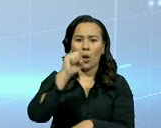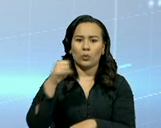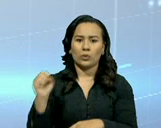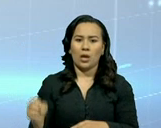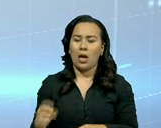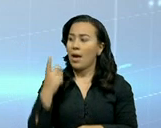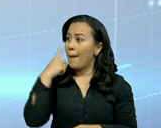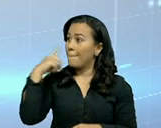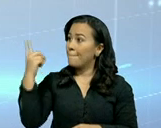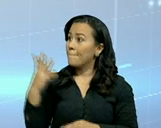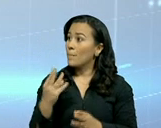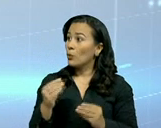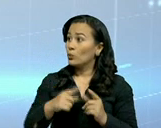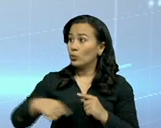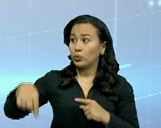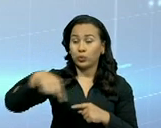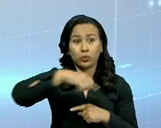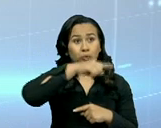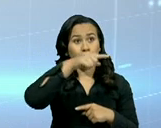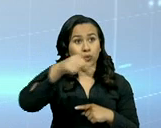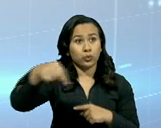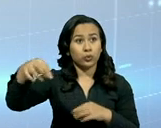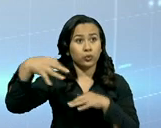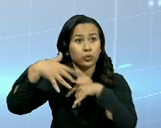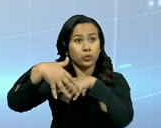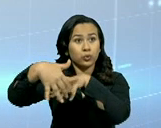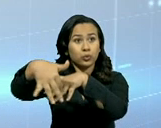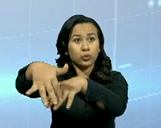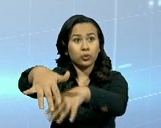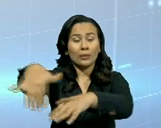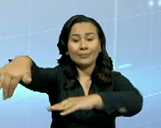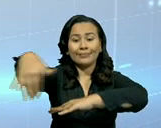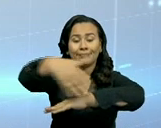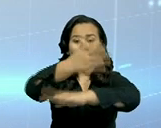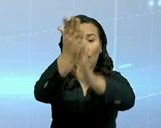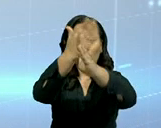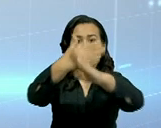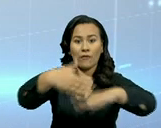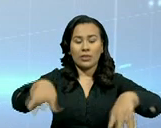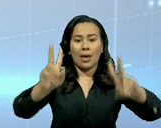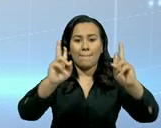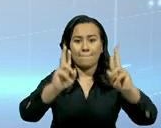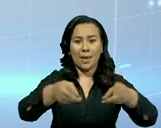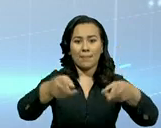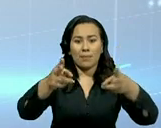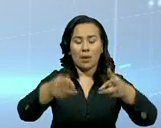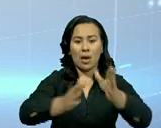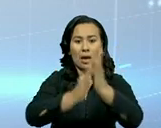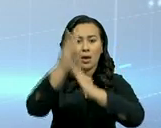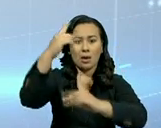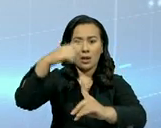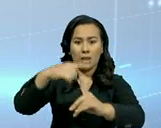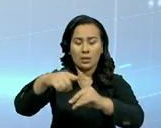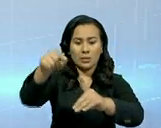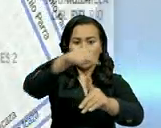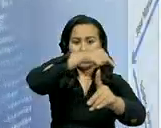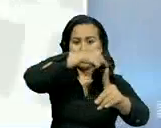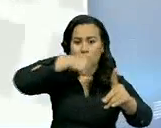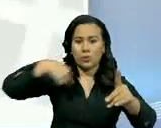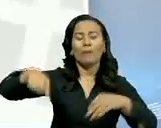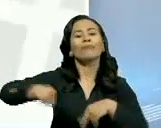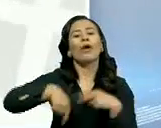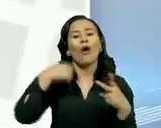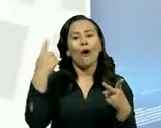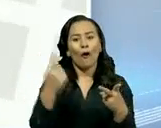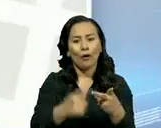avenida Isidro Llora, para luego llegar a la doctor Antonio Parra y finaliza en el mismo santuario. Otra de las procesiones